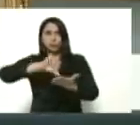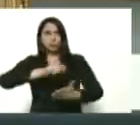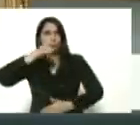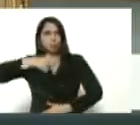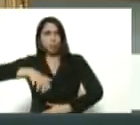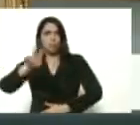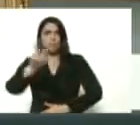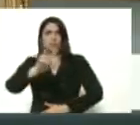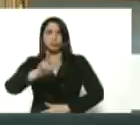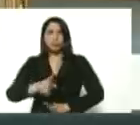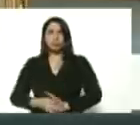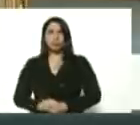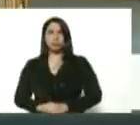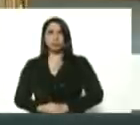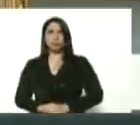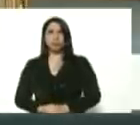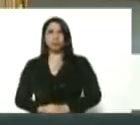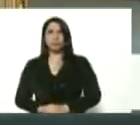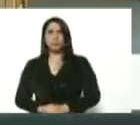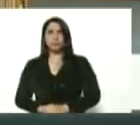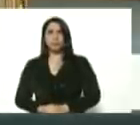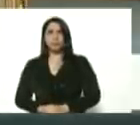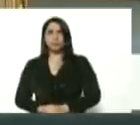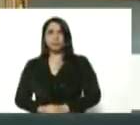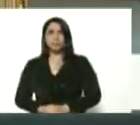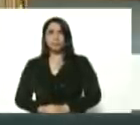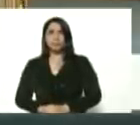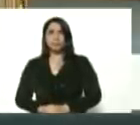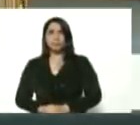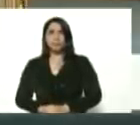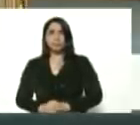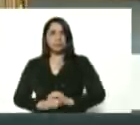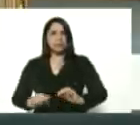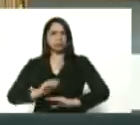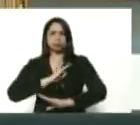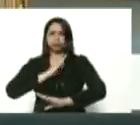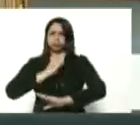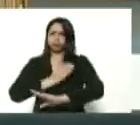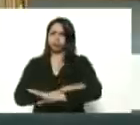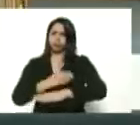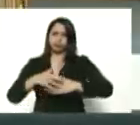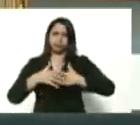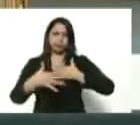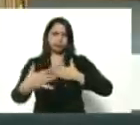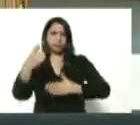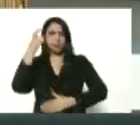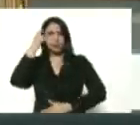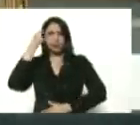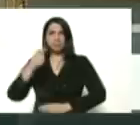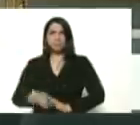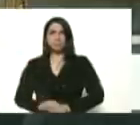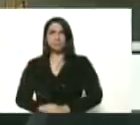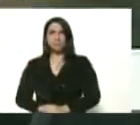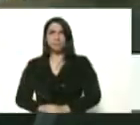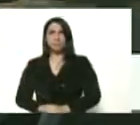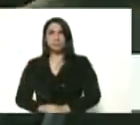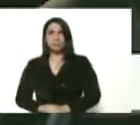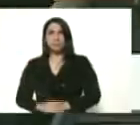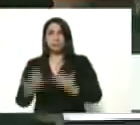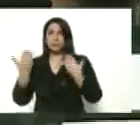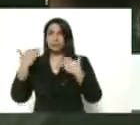Venezuela, fue afinada en el transcurso de todos estos días. La etapa